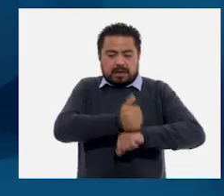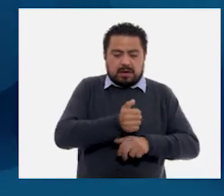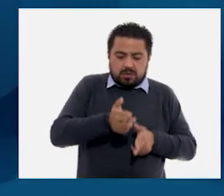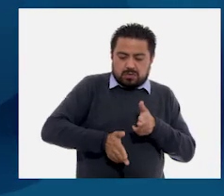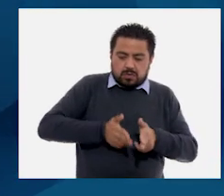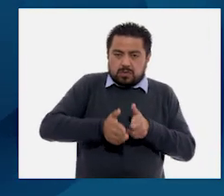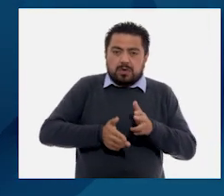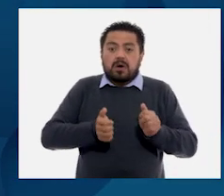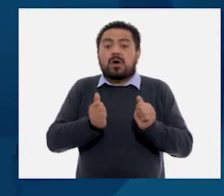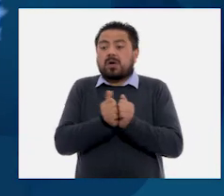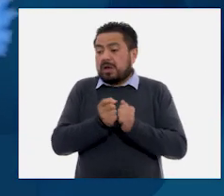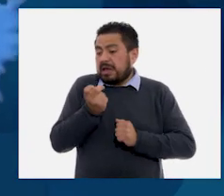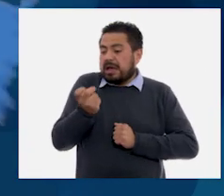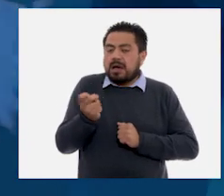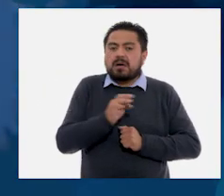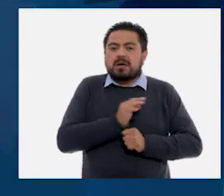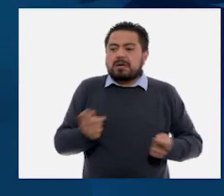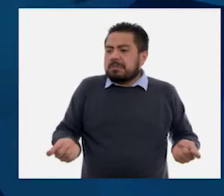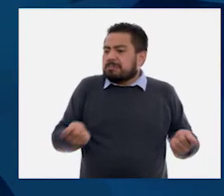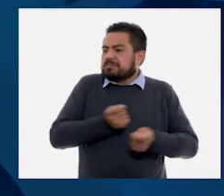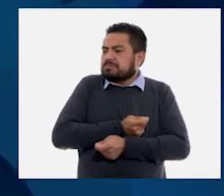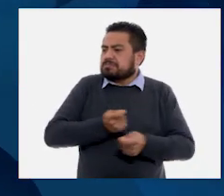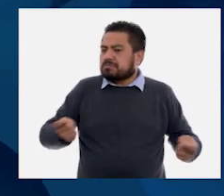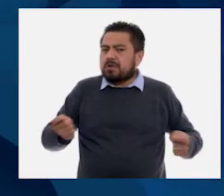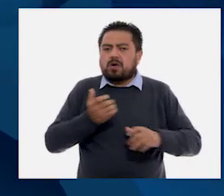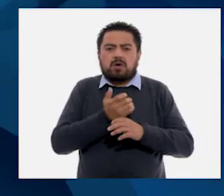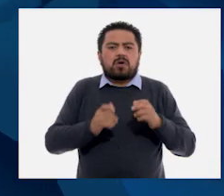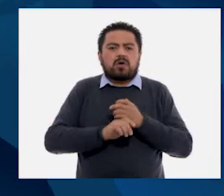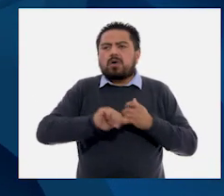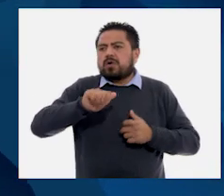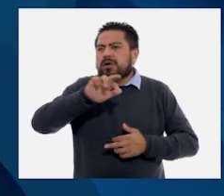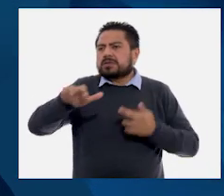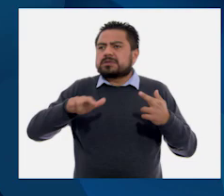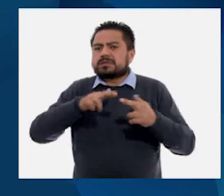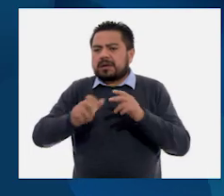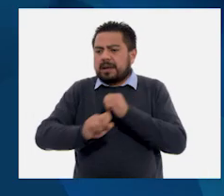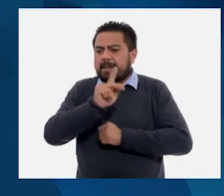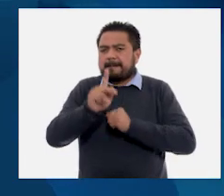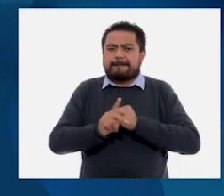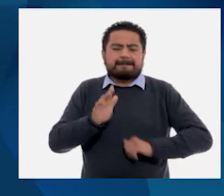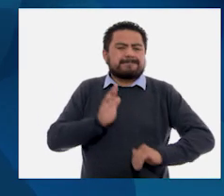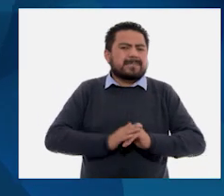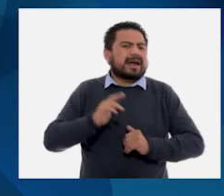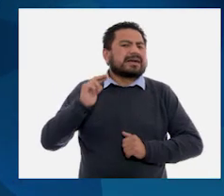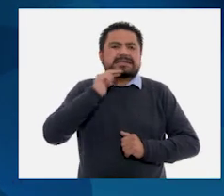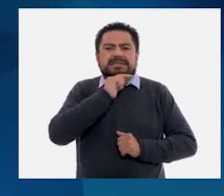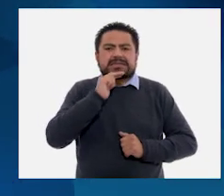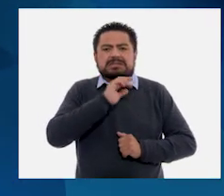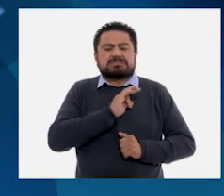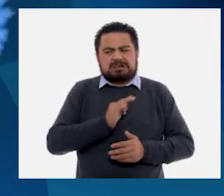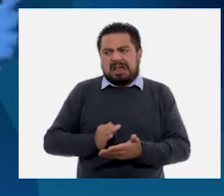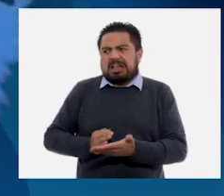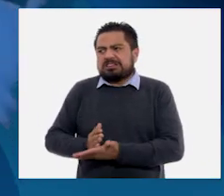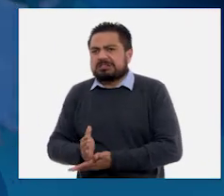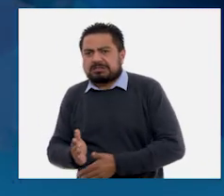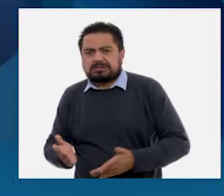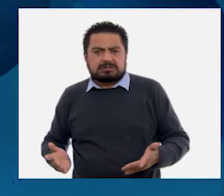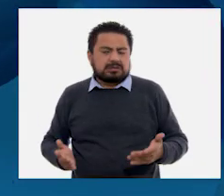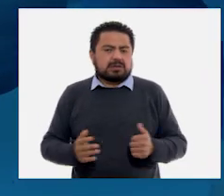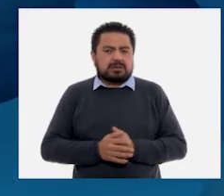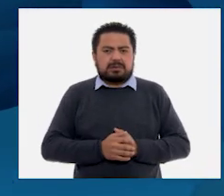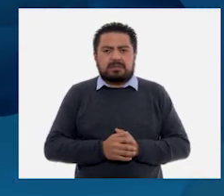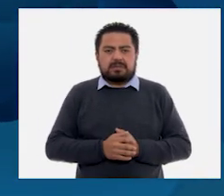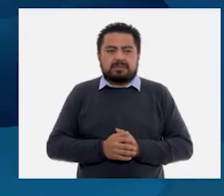porque a través de él podían intercambiar sus productos con otras zonas del país de una forma mucho más rápida y accesible. De